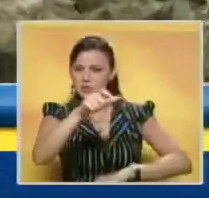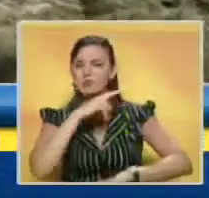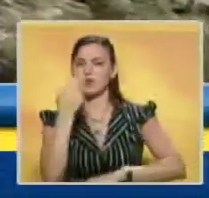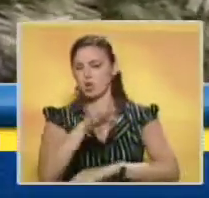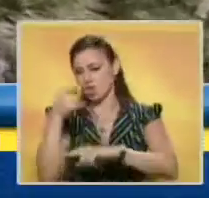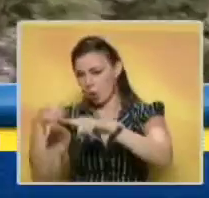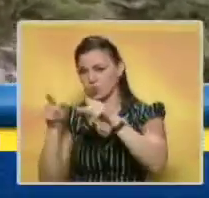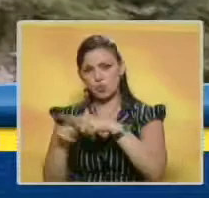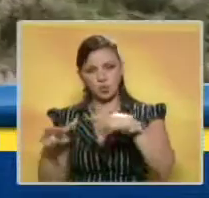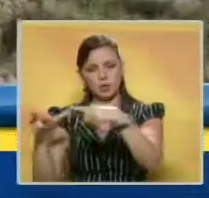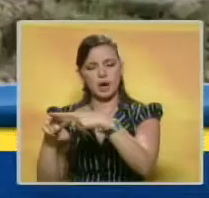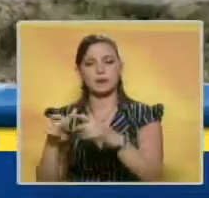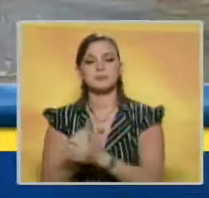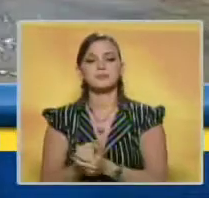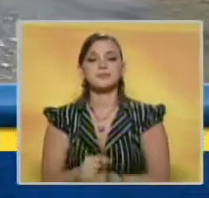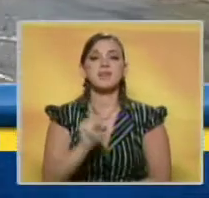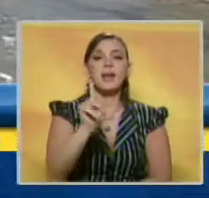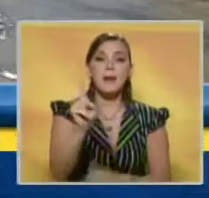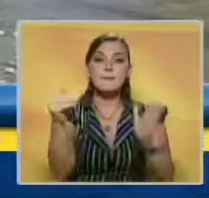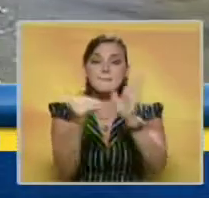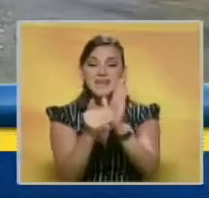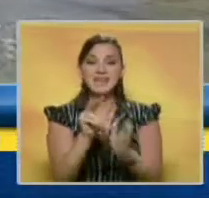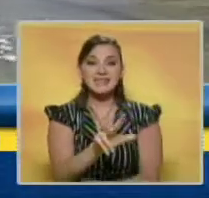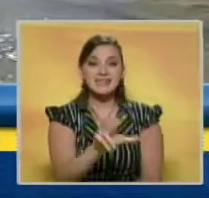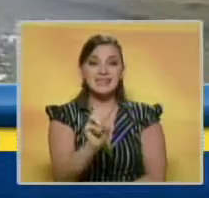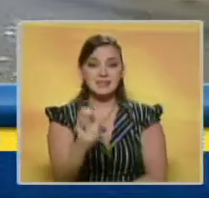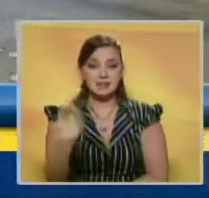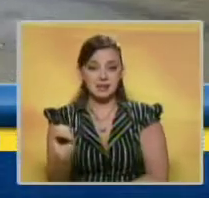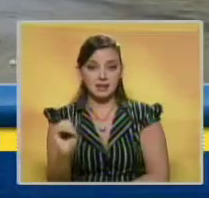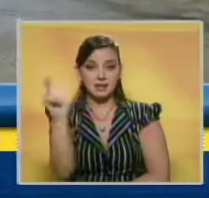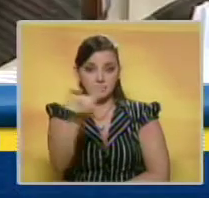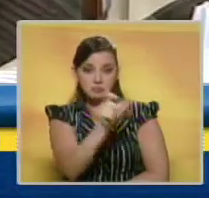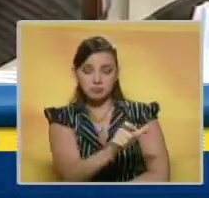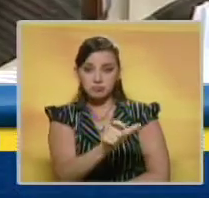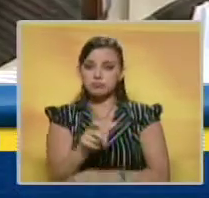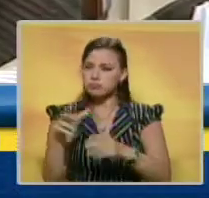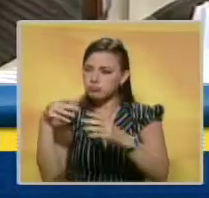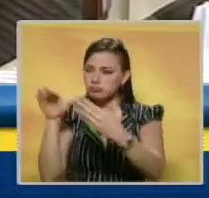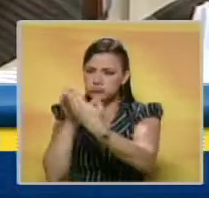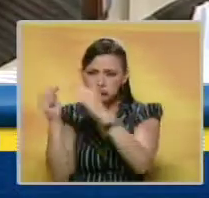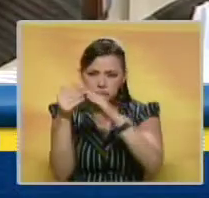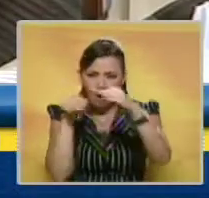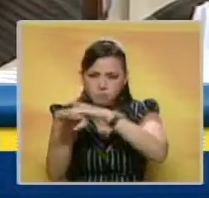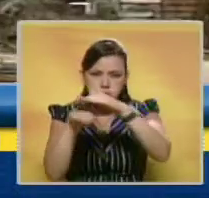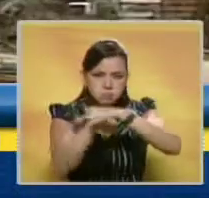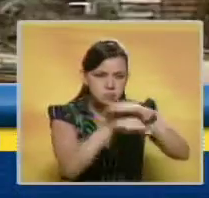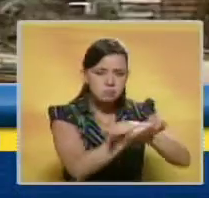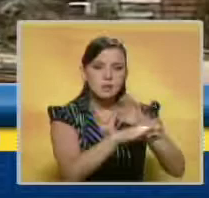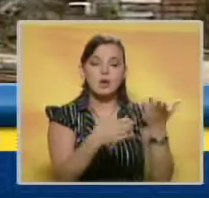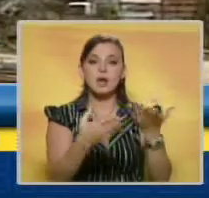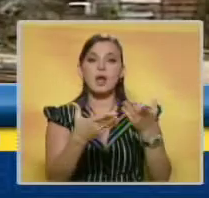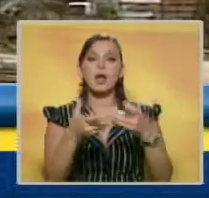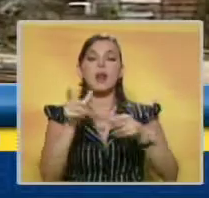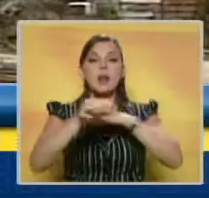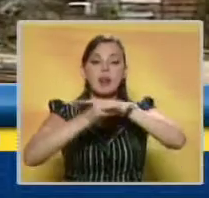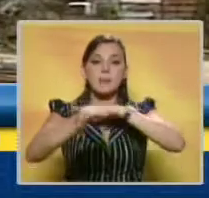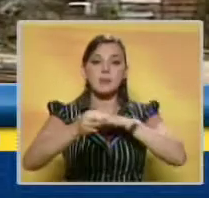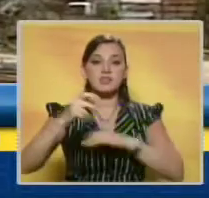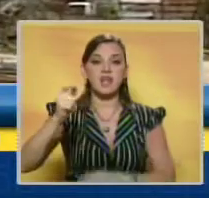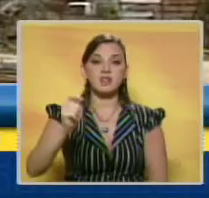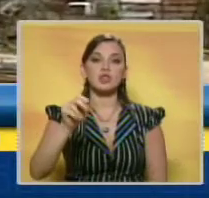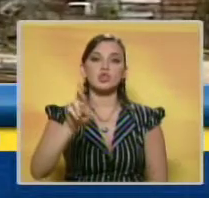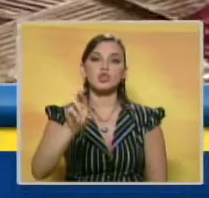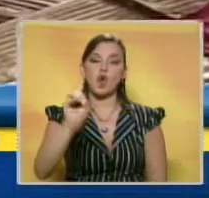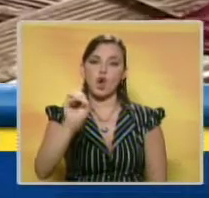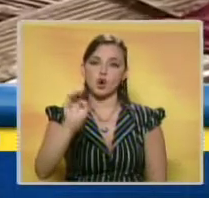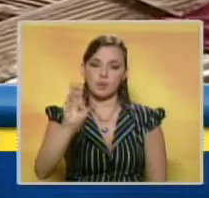unas 3.300 personas se encuentran alojadas en 37 centros de evacuación en Efate y las provincias de Torba y